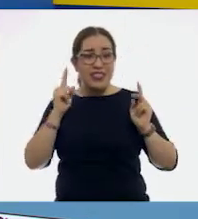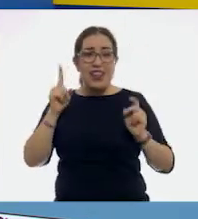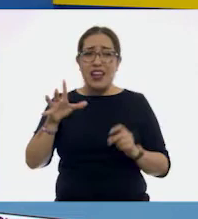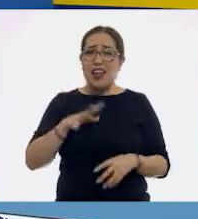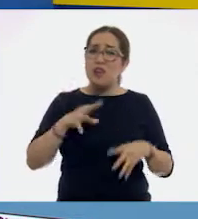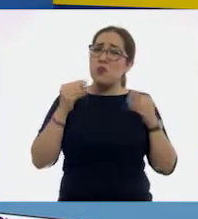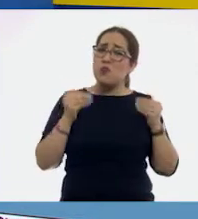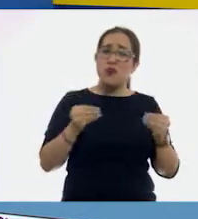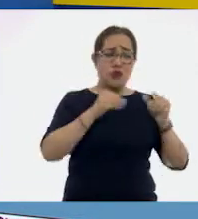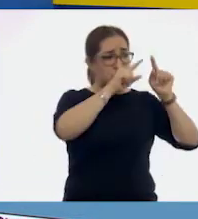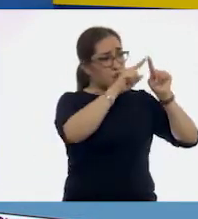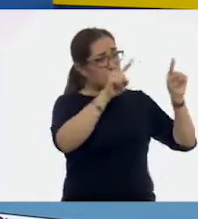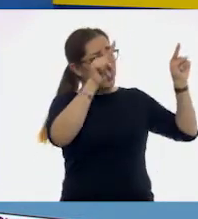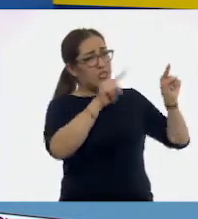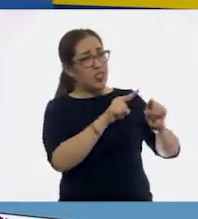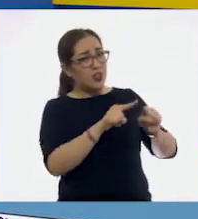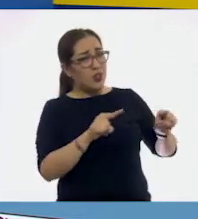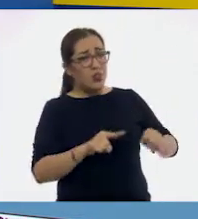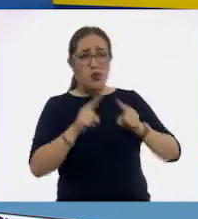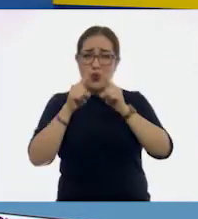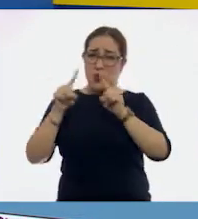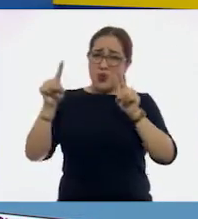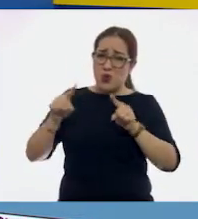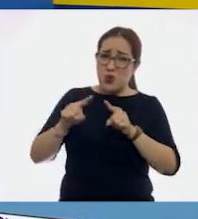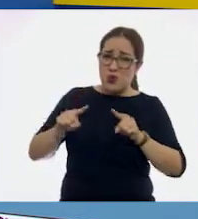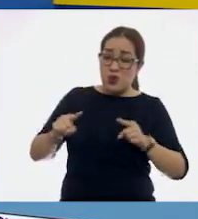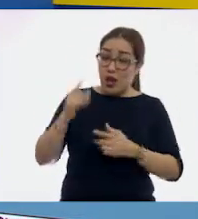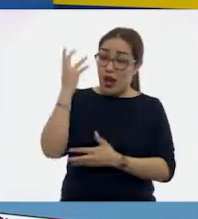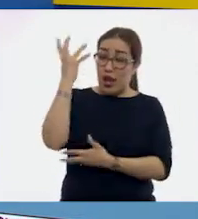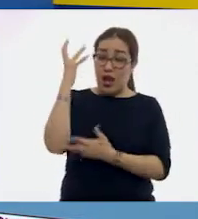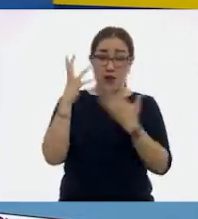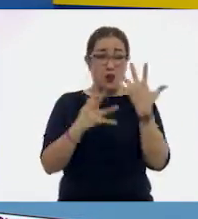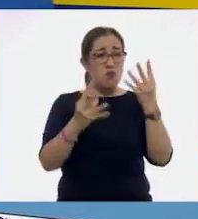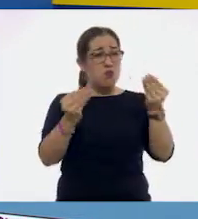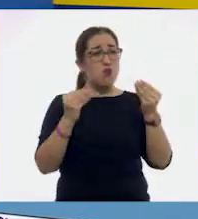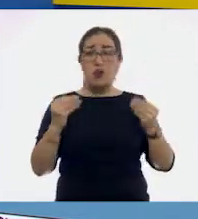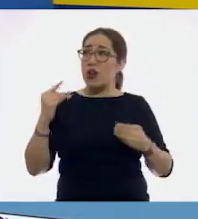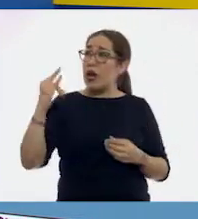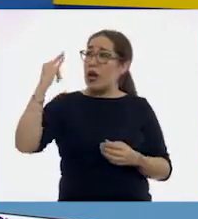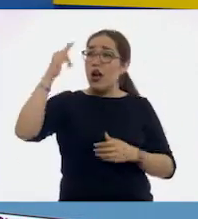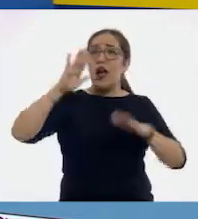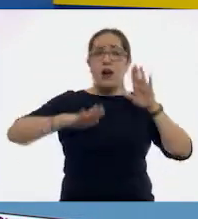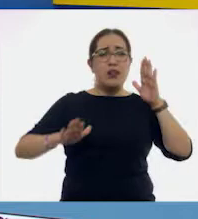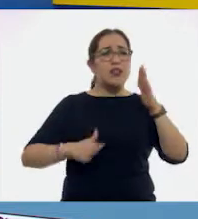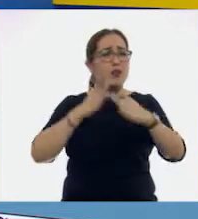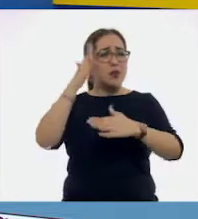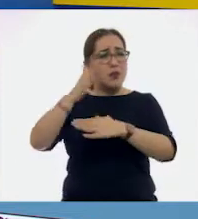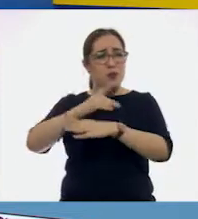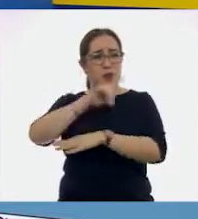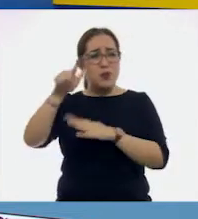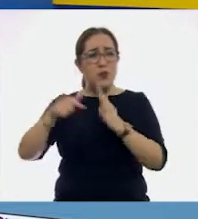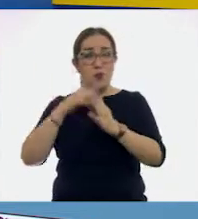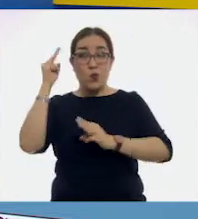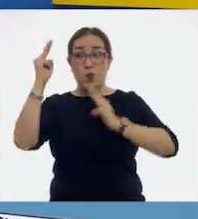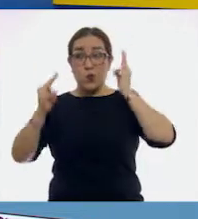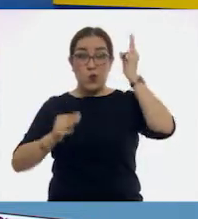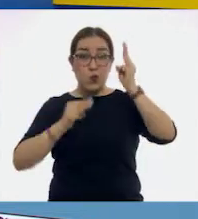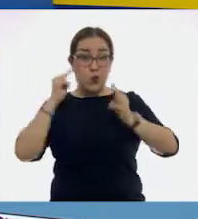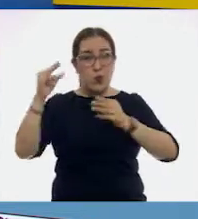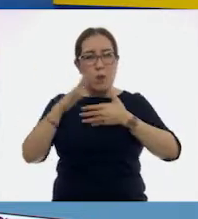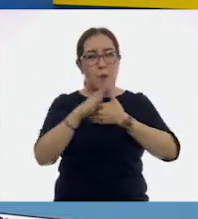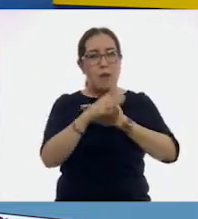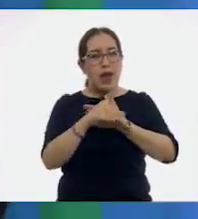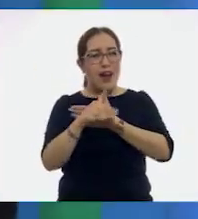pinos muy altos y algunas veces hemos ido al santuario de la mariposa monarca que está un poquito cerca de la casa de mi